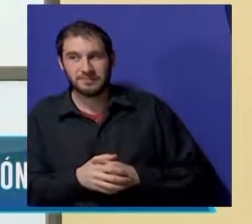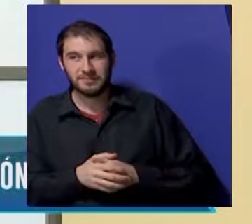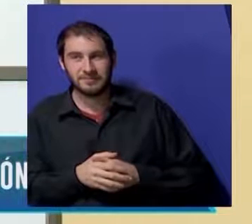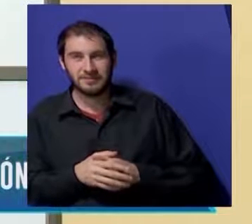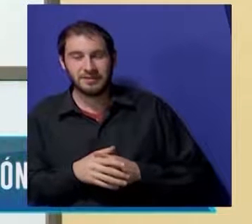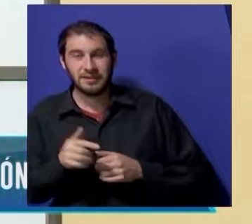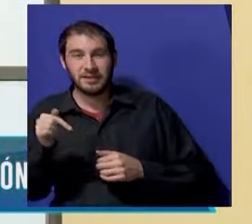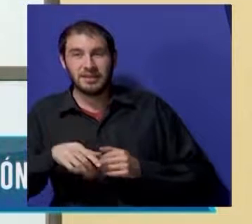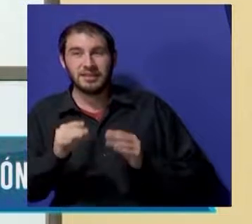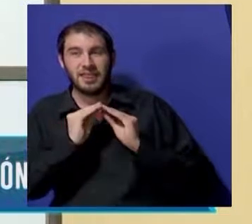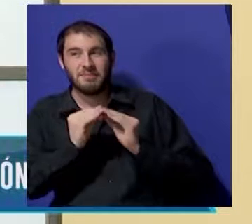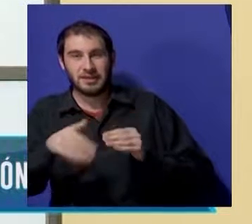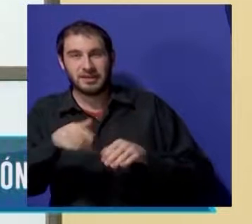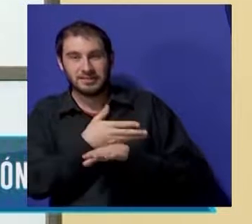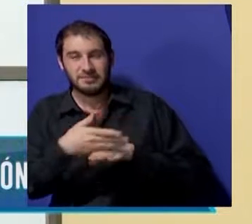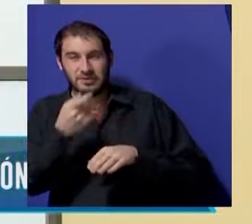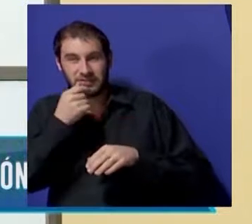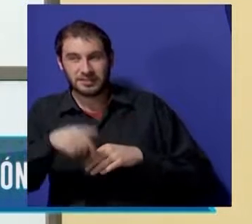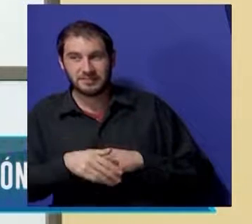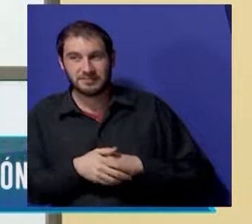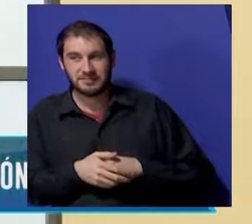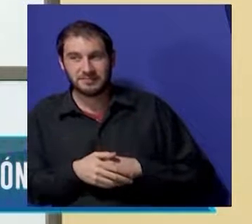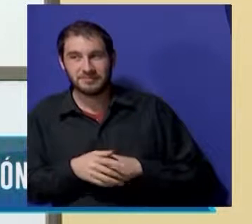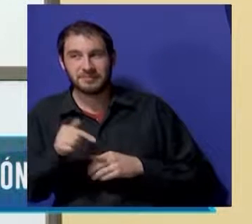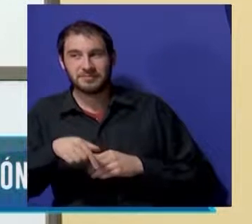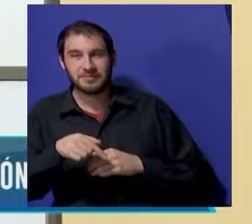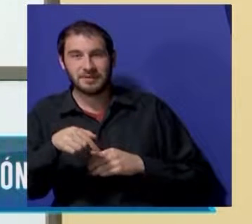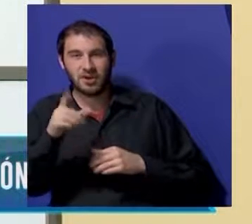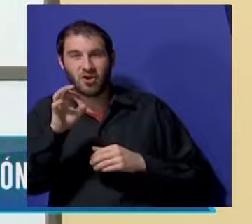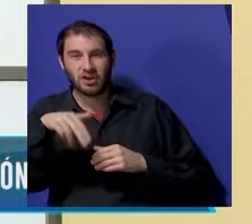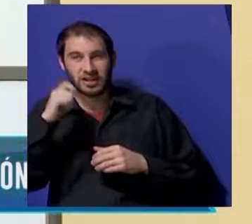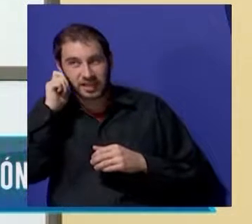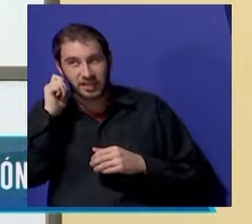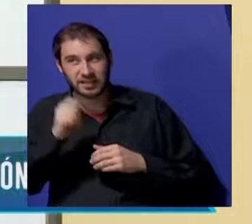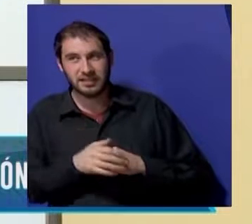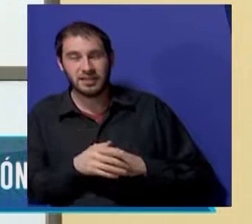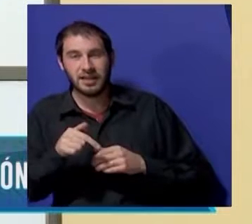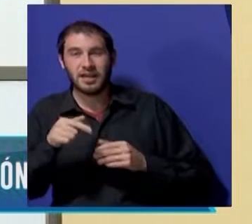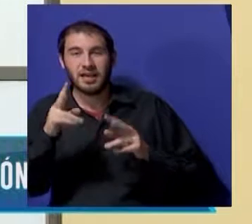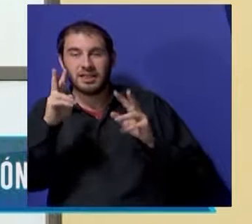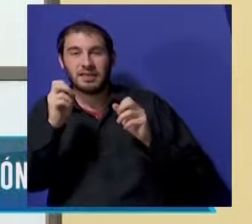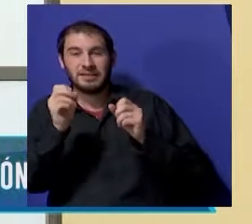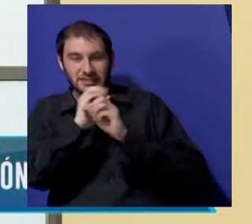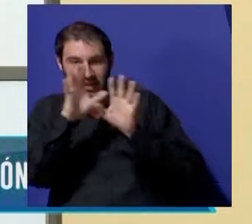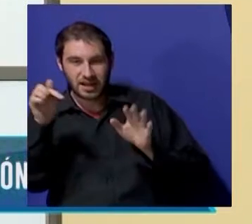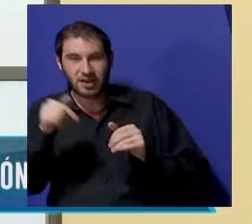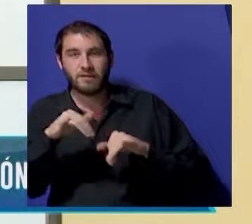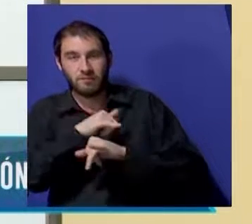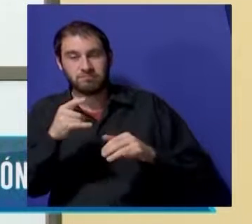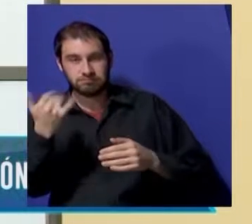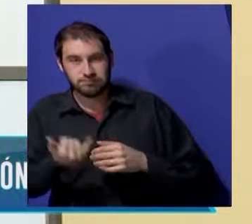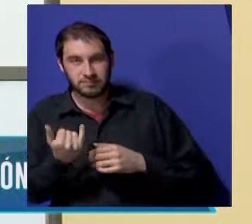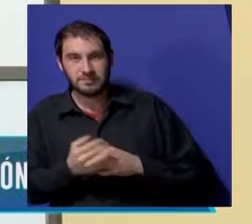Y ese es un gran debate que se está dando en Mendoza. Hay muchas ONGs e instituciones que trabajan en temáticas de transparencia y acceso a la información